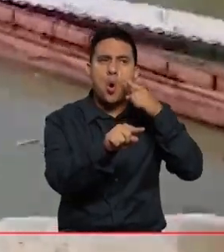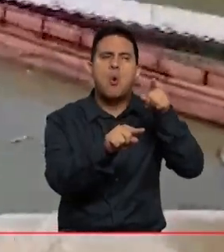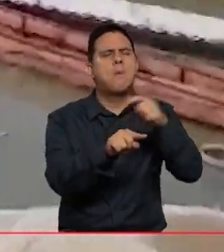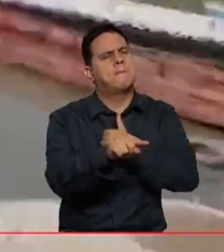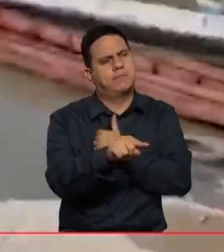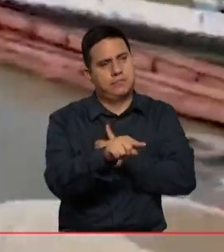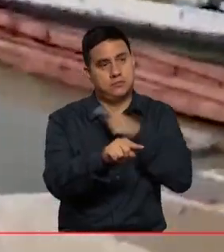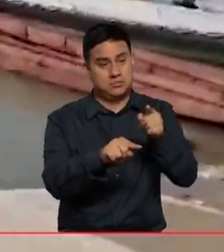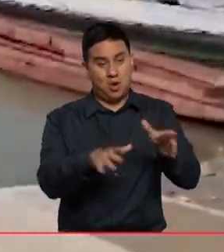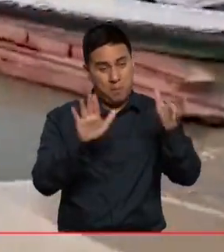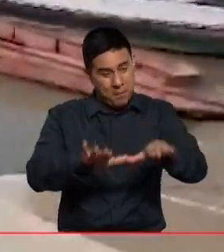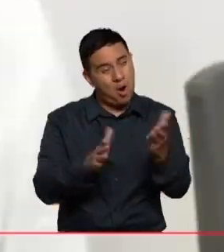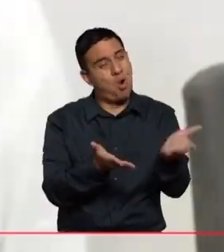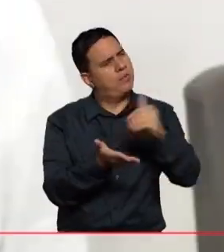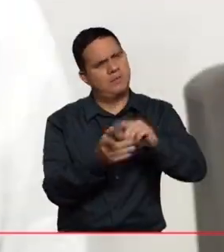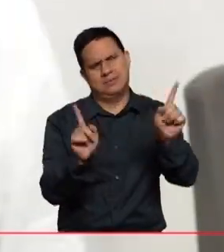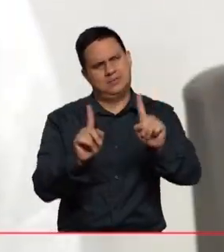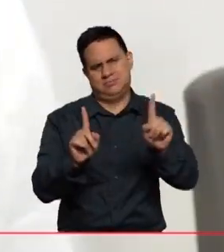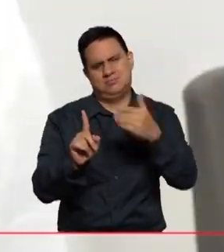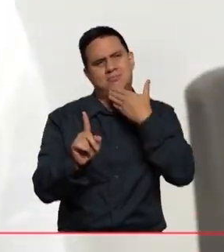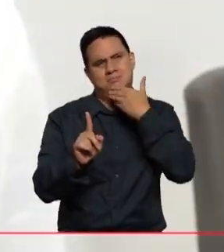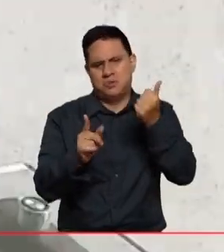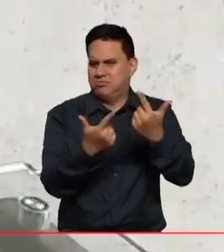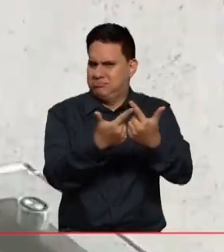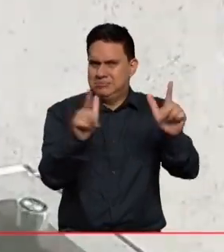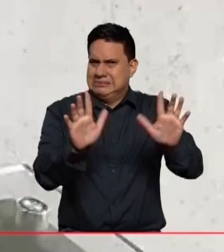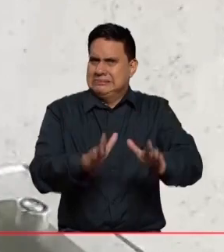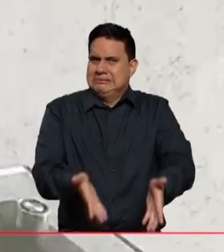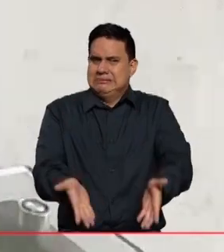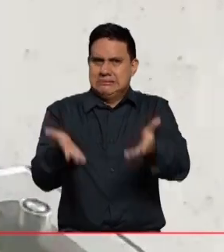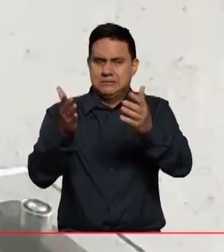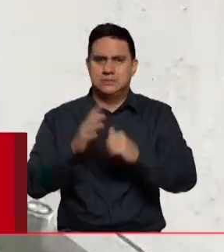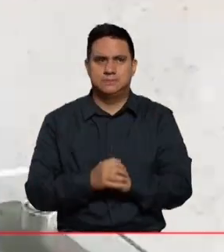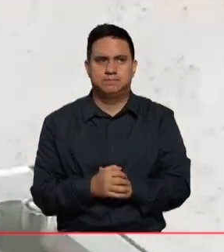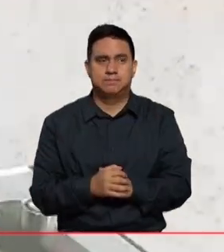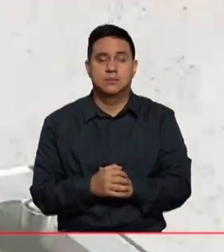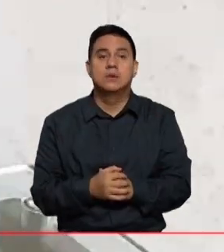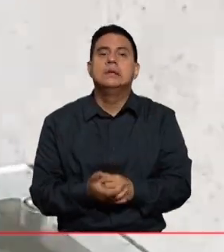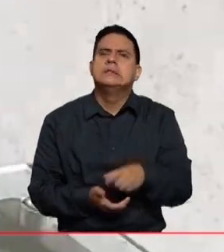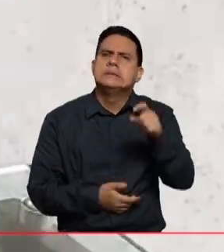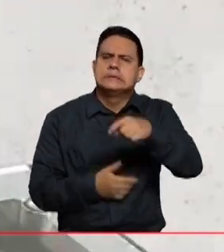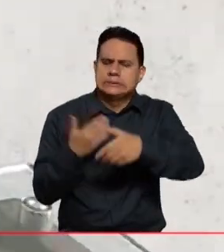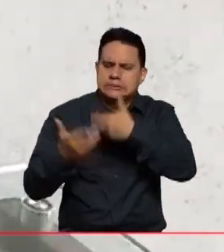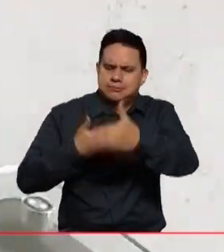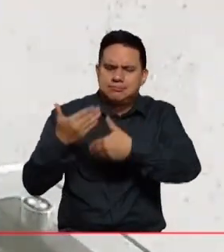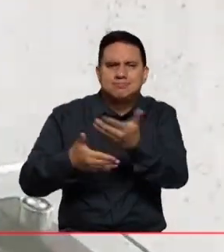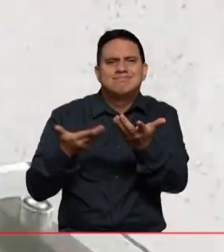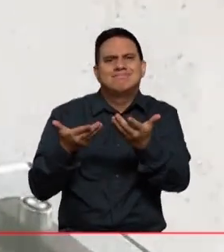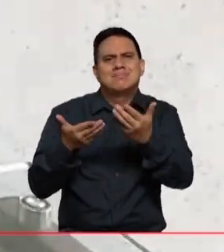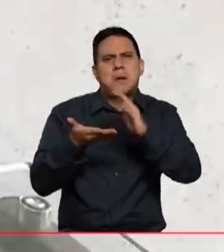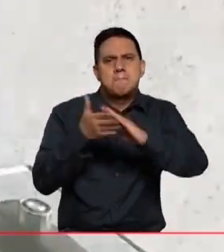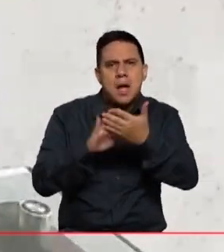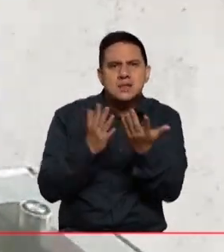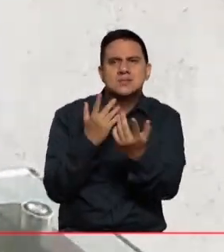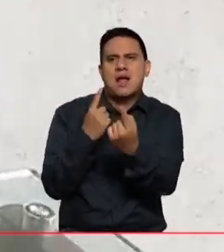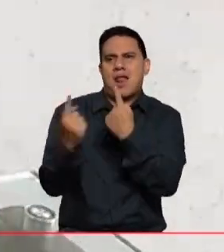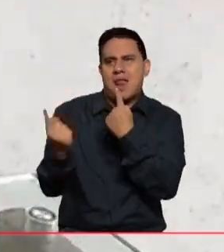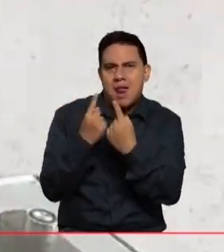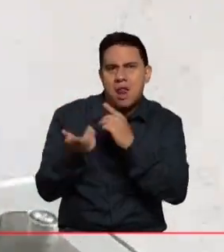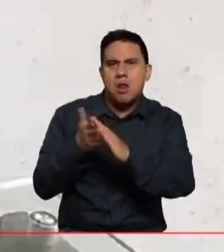que respeten a los ciudadanos. Pero si no avanzamos en estos procesos de paz, en estos diálogos, en estos